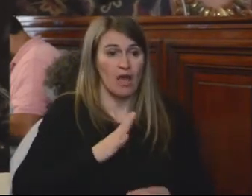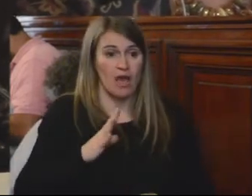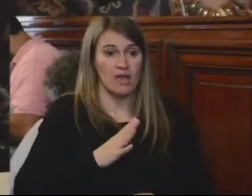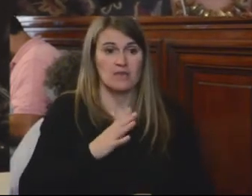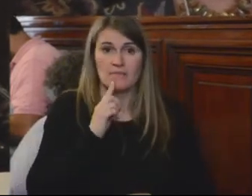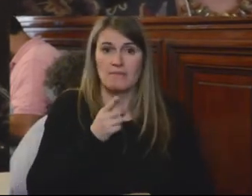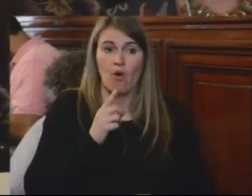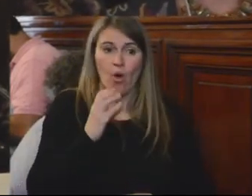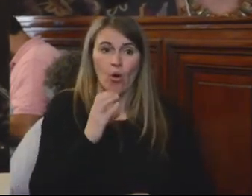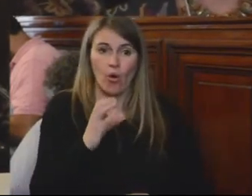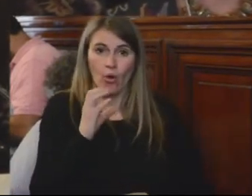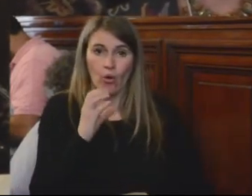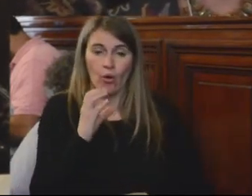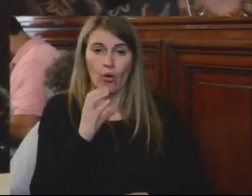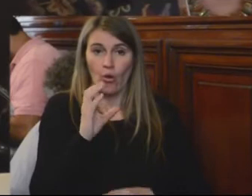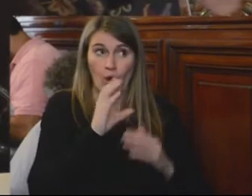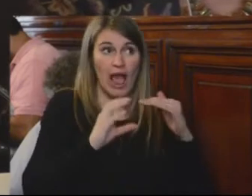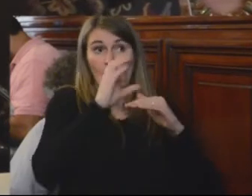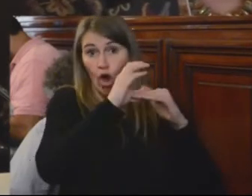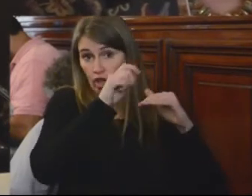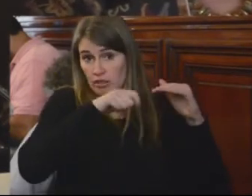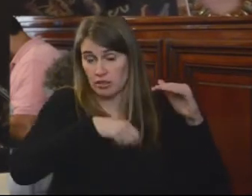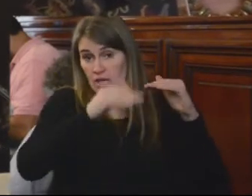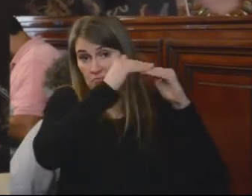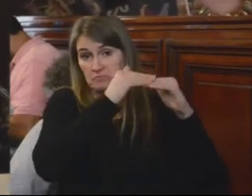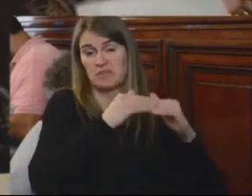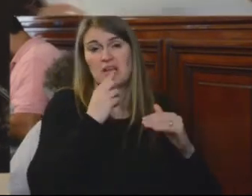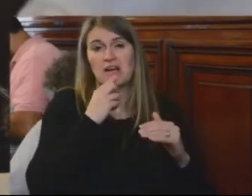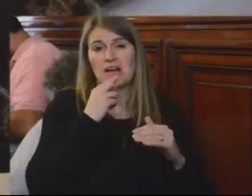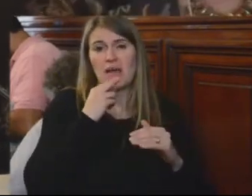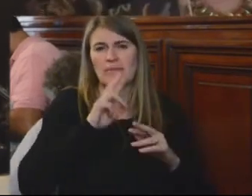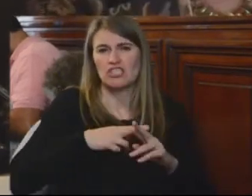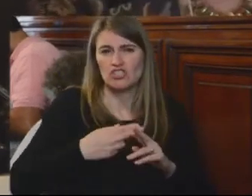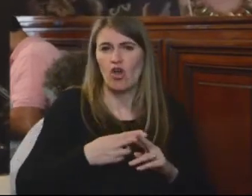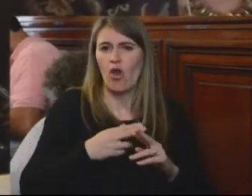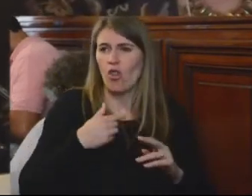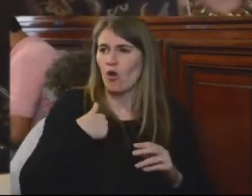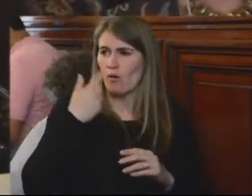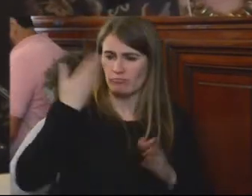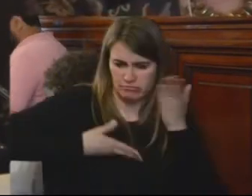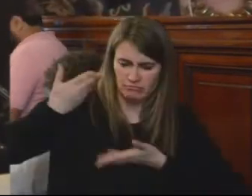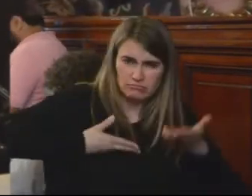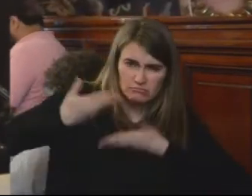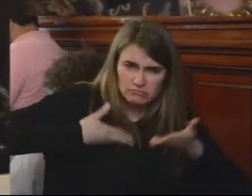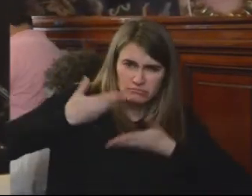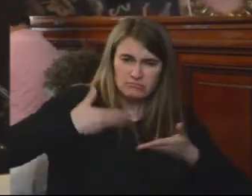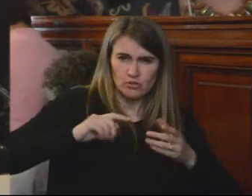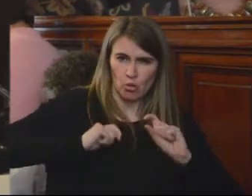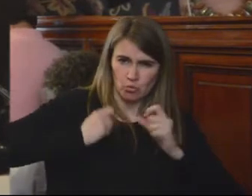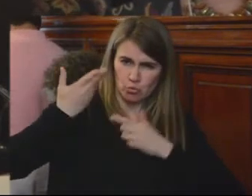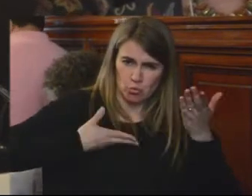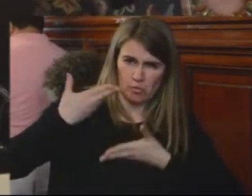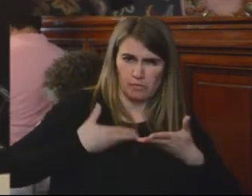ignoró el contexto y represión sistemática a los trabajadores organizados y el aporte verificado de